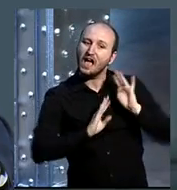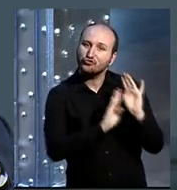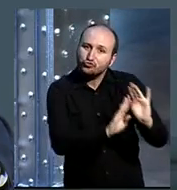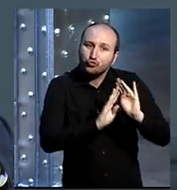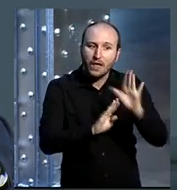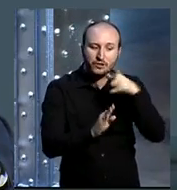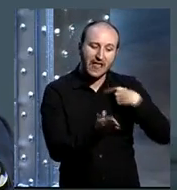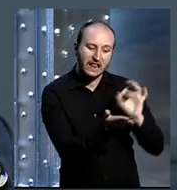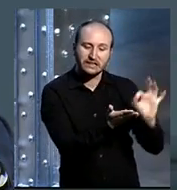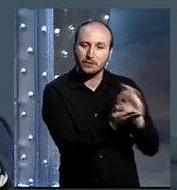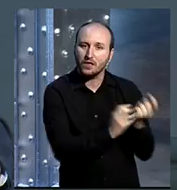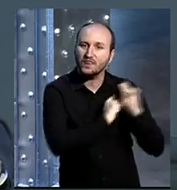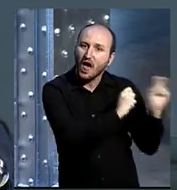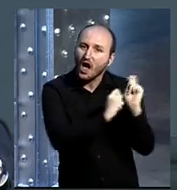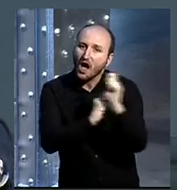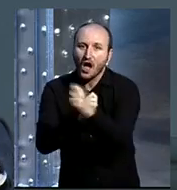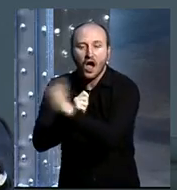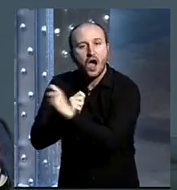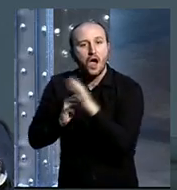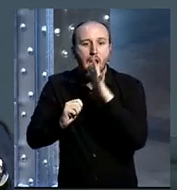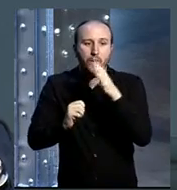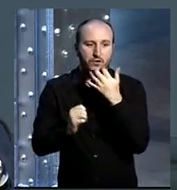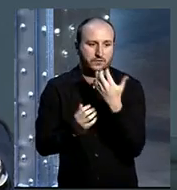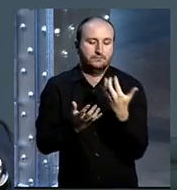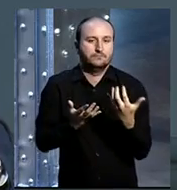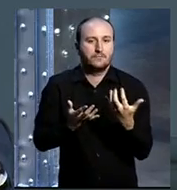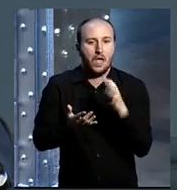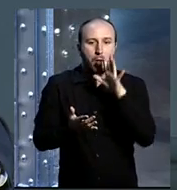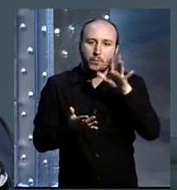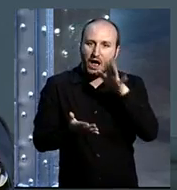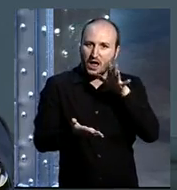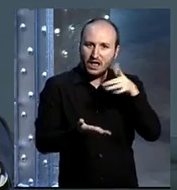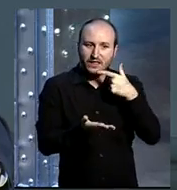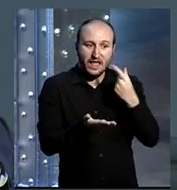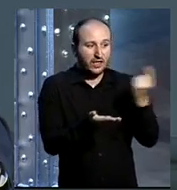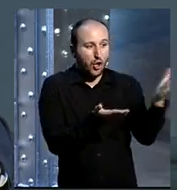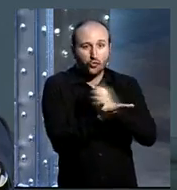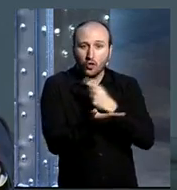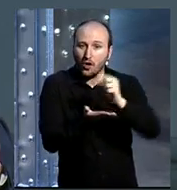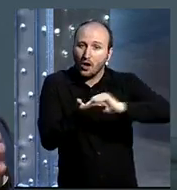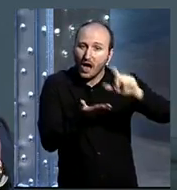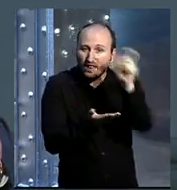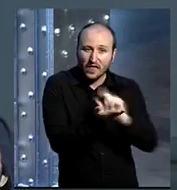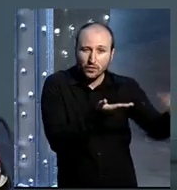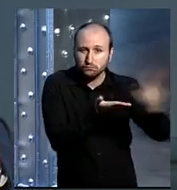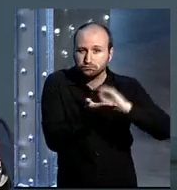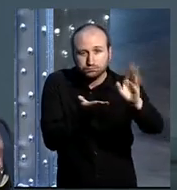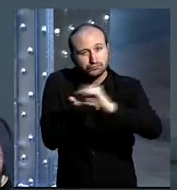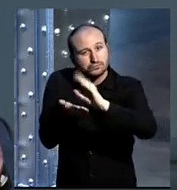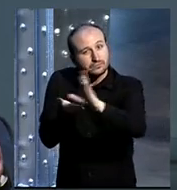proveer servicios, digamos, basados de alguna forma en algún tipo de recogida, tratamiento y tal, es elemental. Sin duda,